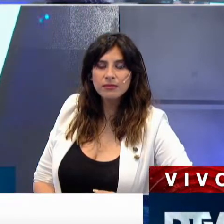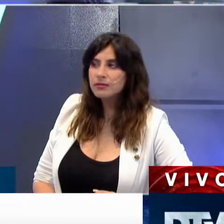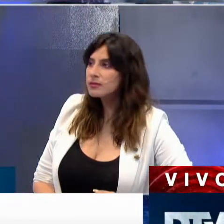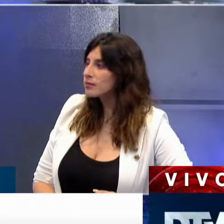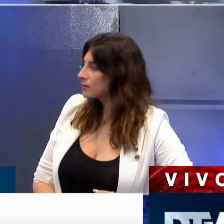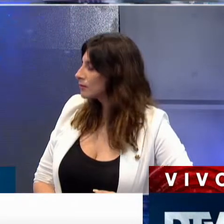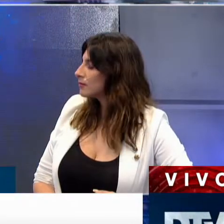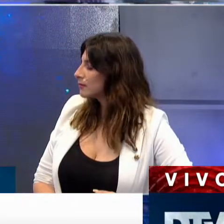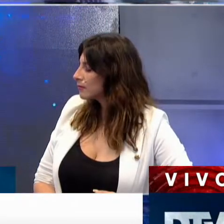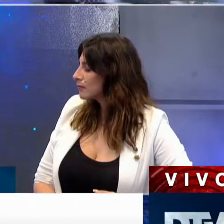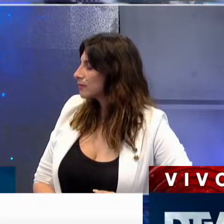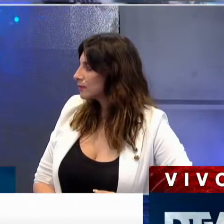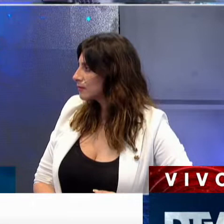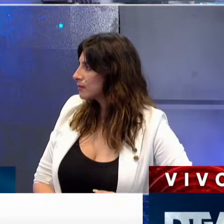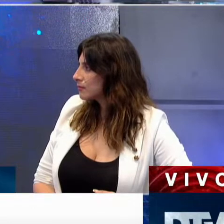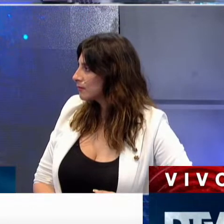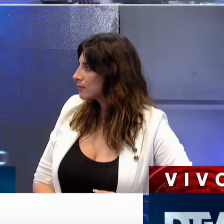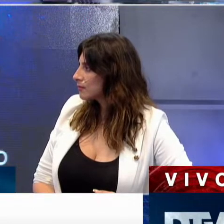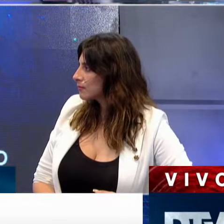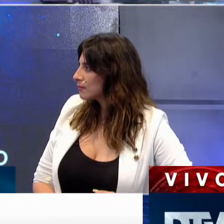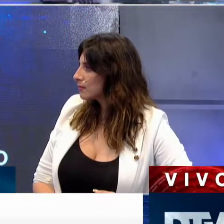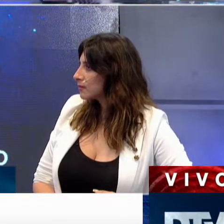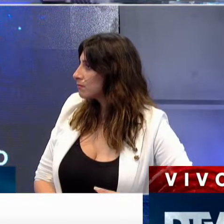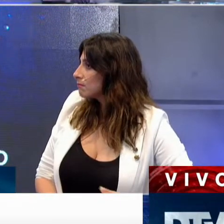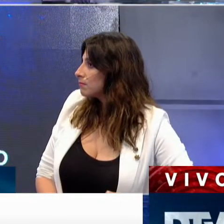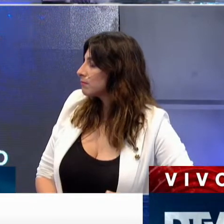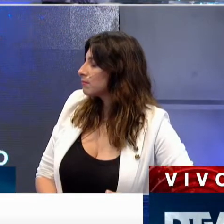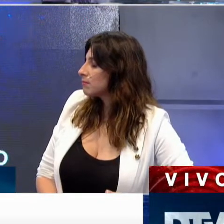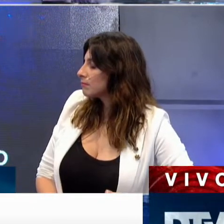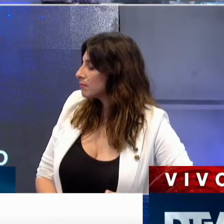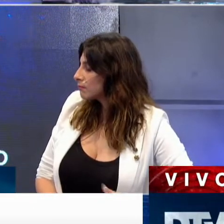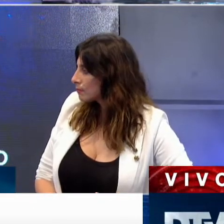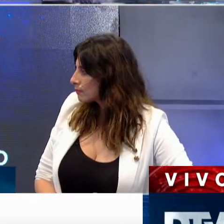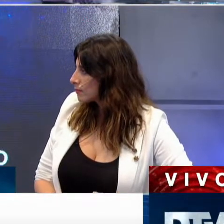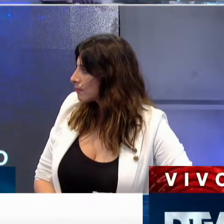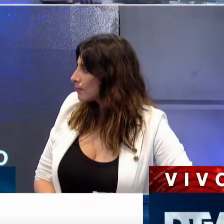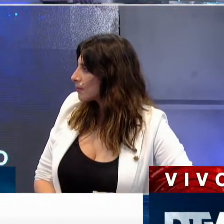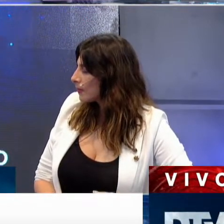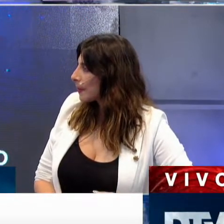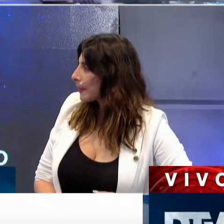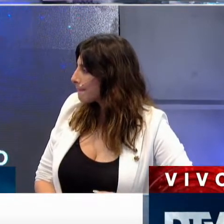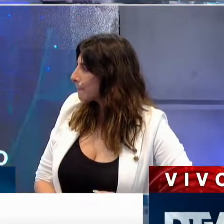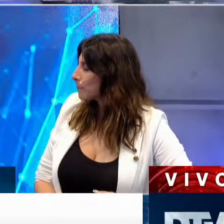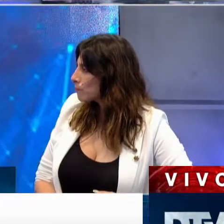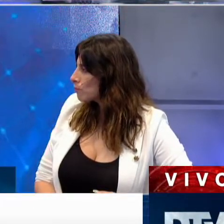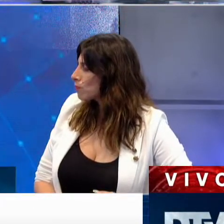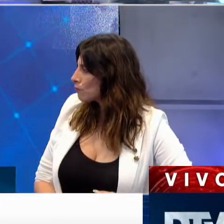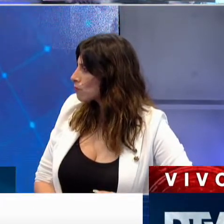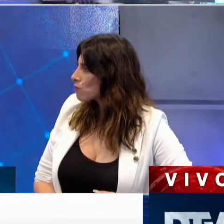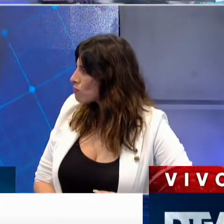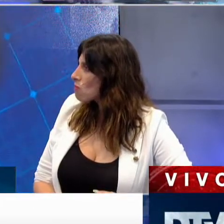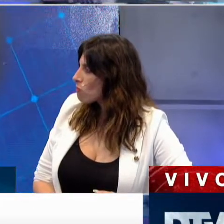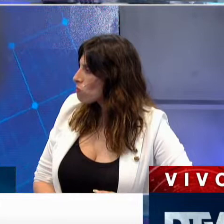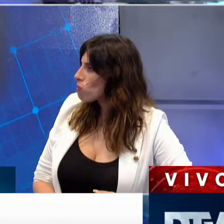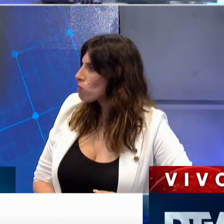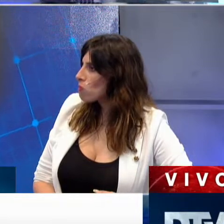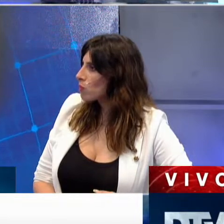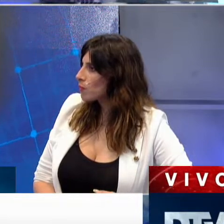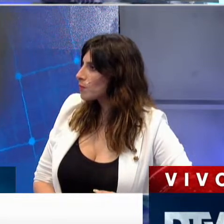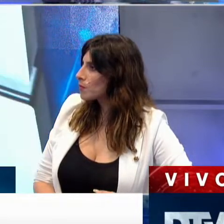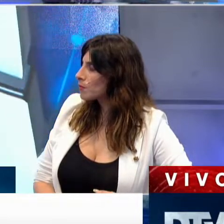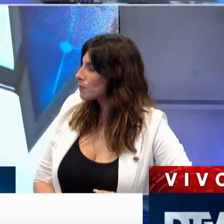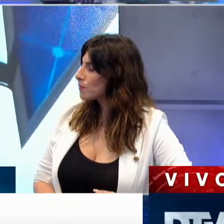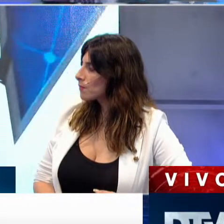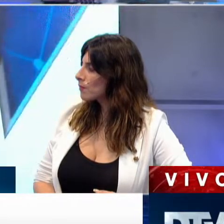la férrea resistencia de diputados de peso como diputados de la Cámpora y el propio José Luis Gioja. Así que,